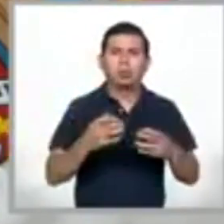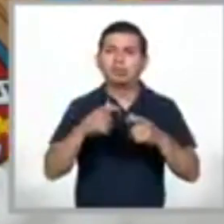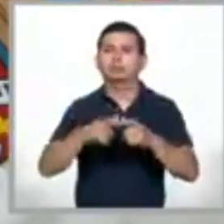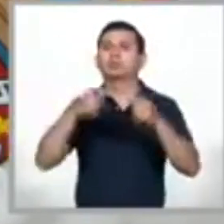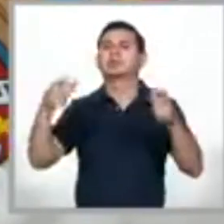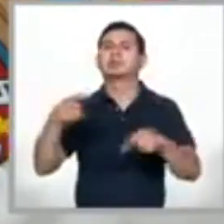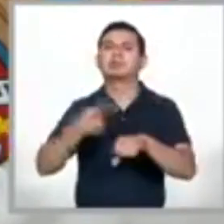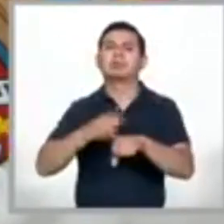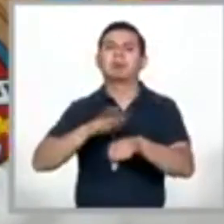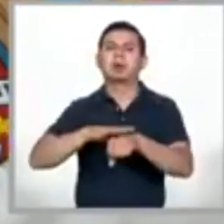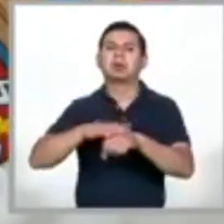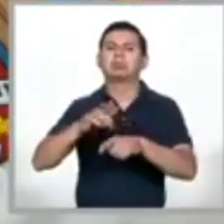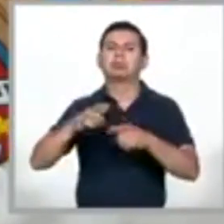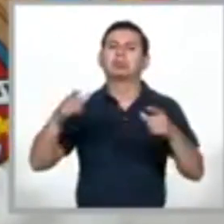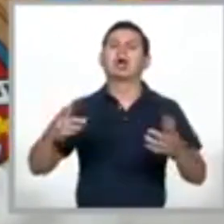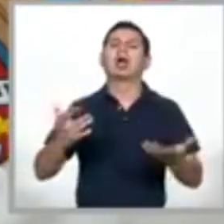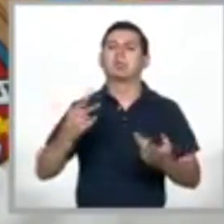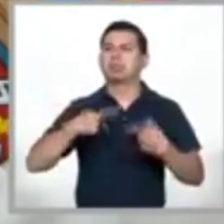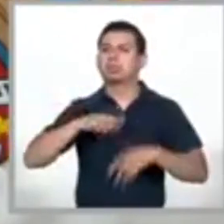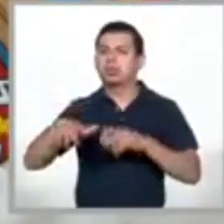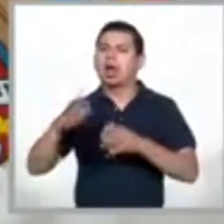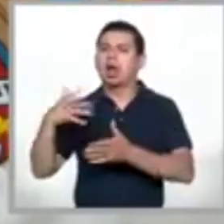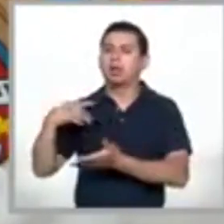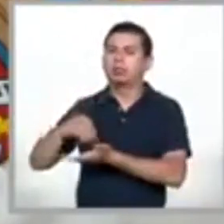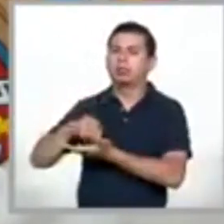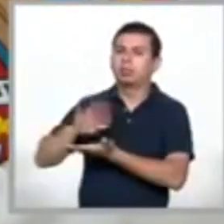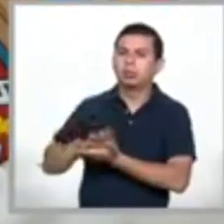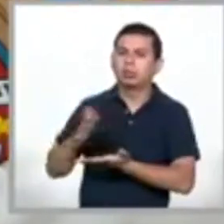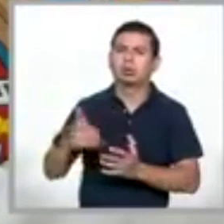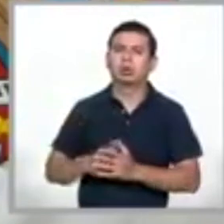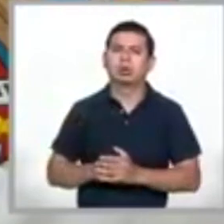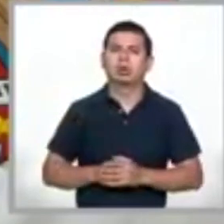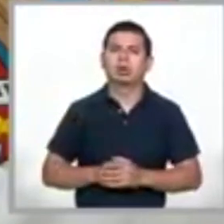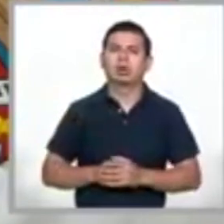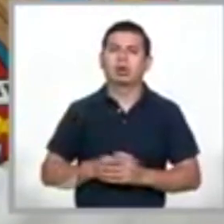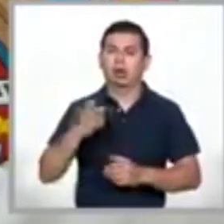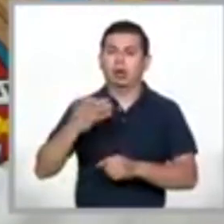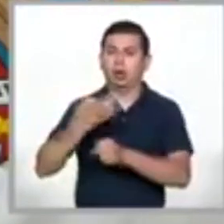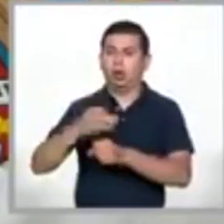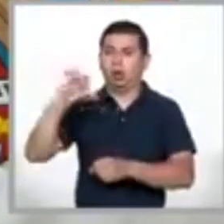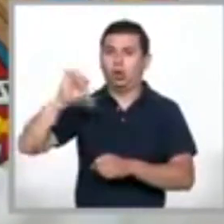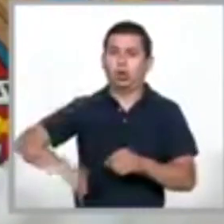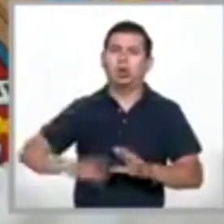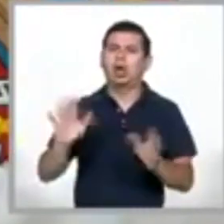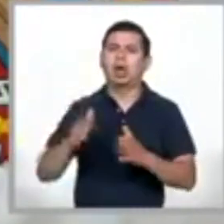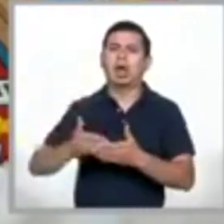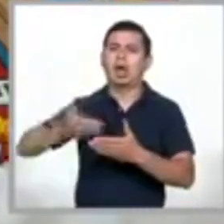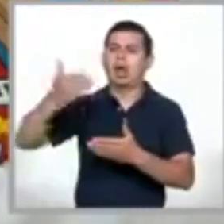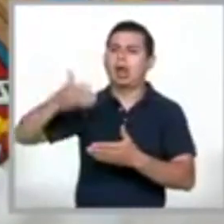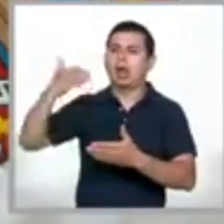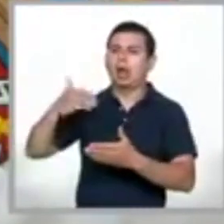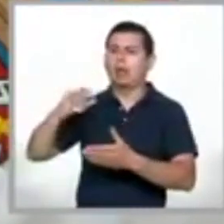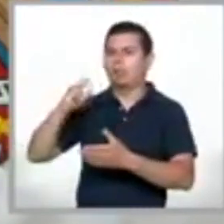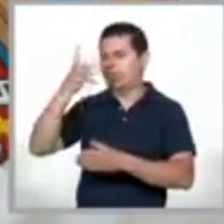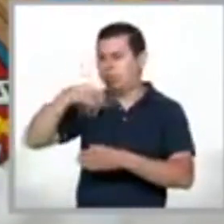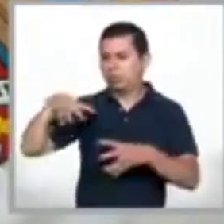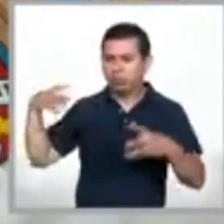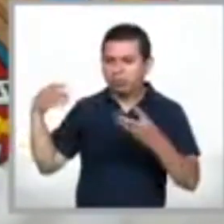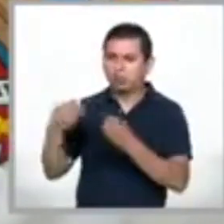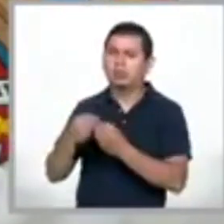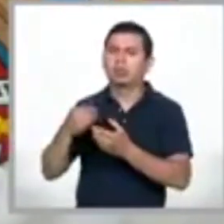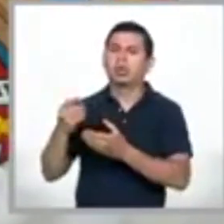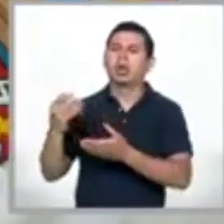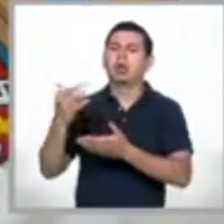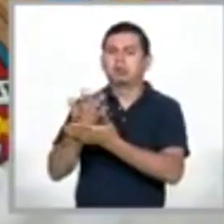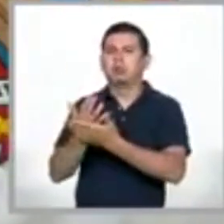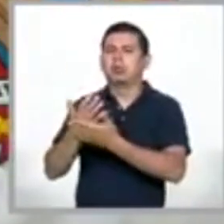el número de casos y de las defunciones. Es decir, no precisamente este gran total se presentaron en las últimas 24 horas. Sin